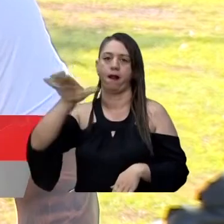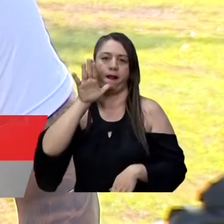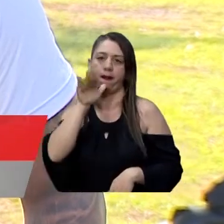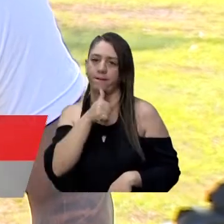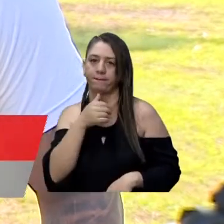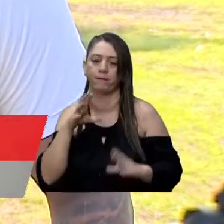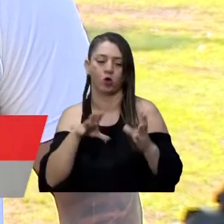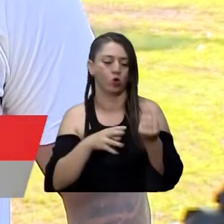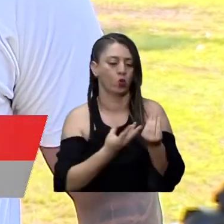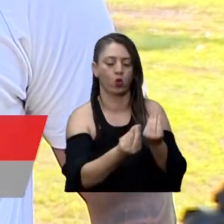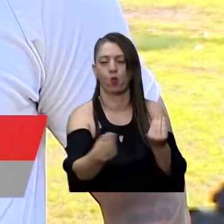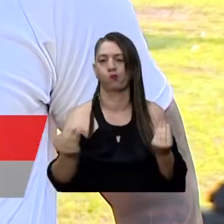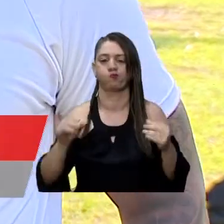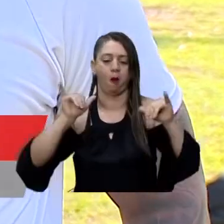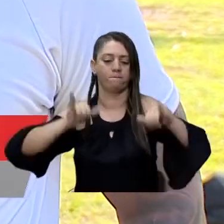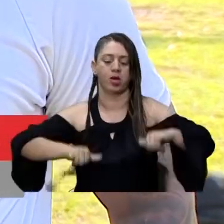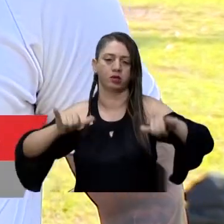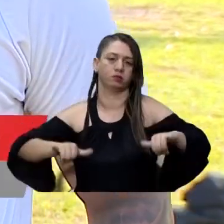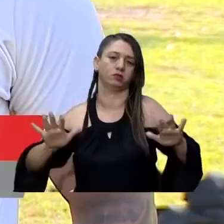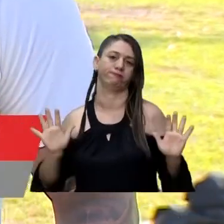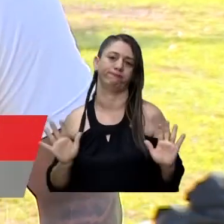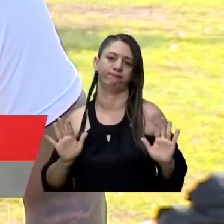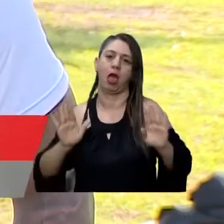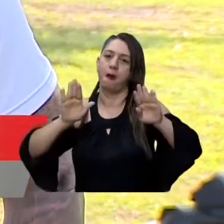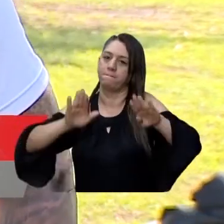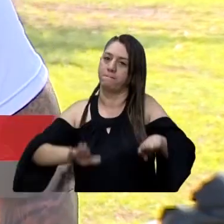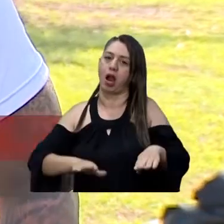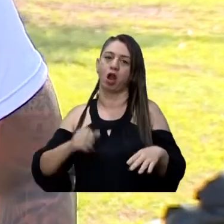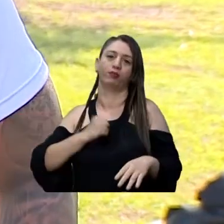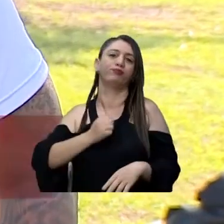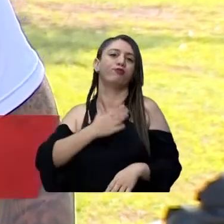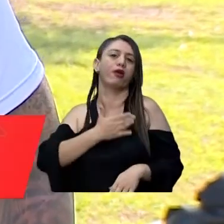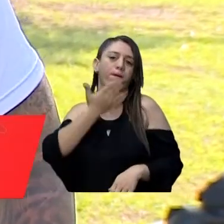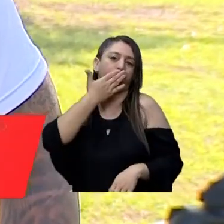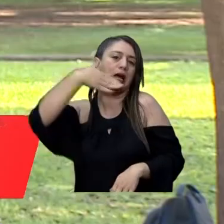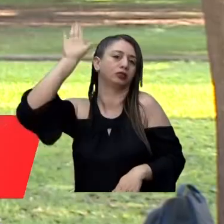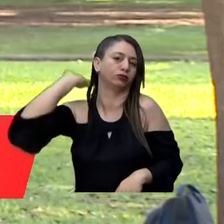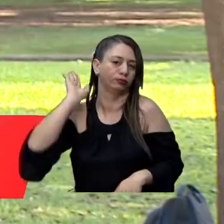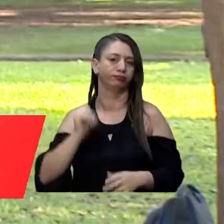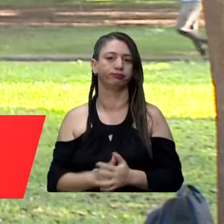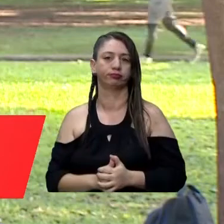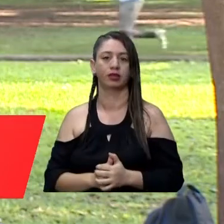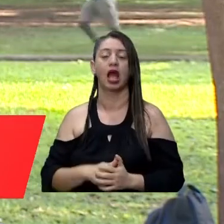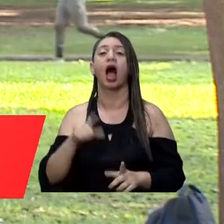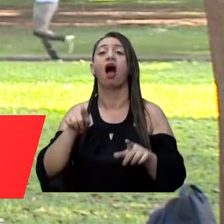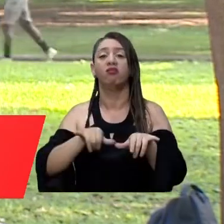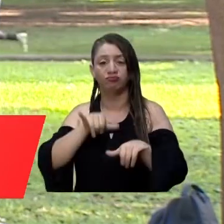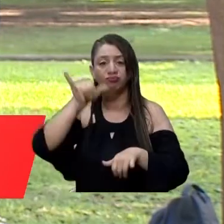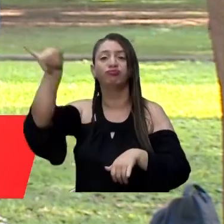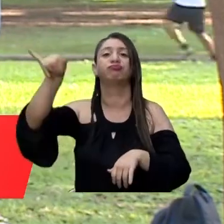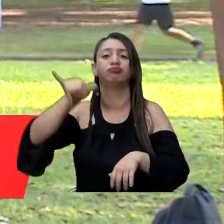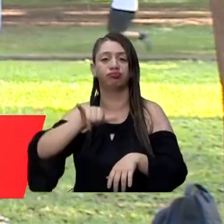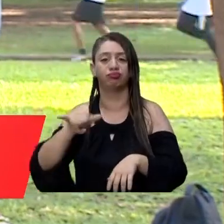todos estaban quietos. Entonces se paró las oportunidades que teníamos en el momento. Habían unos viajes